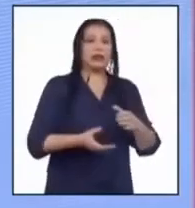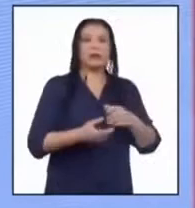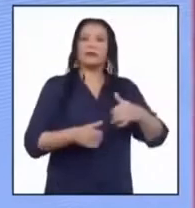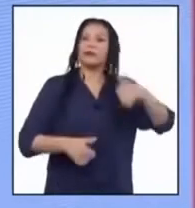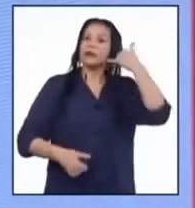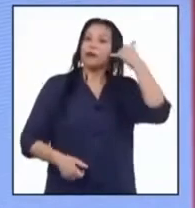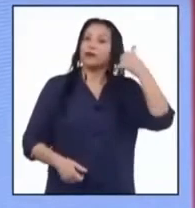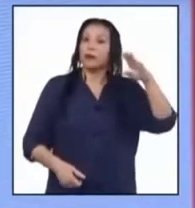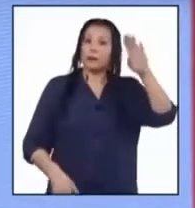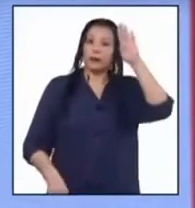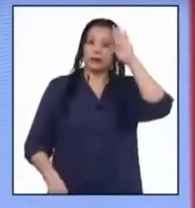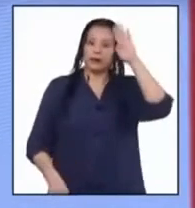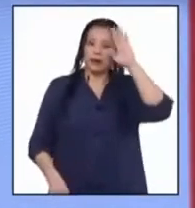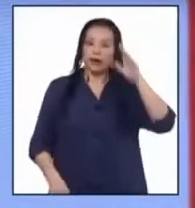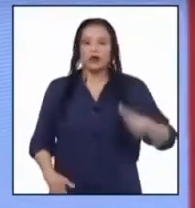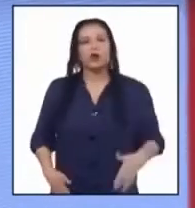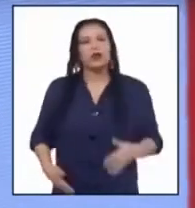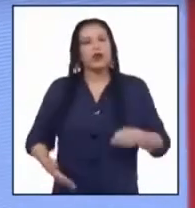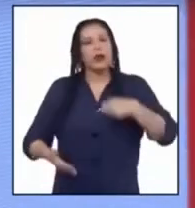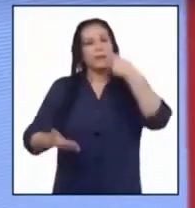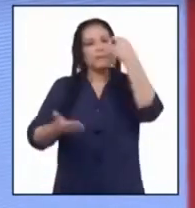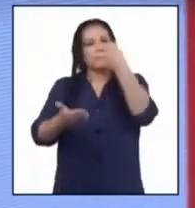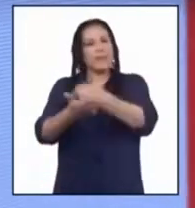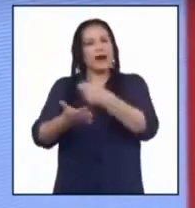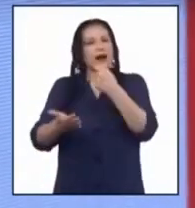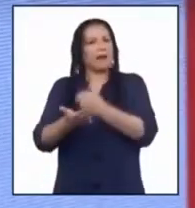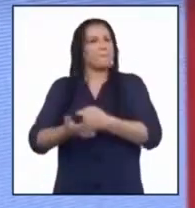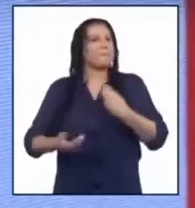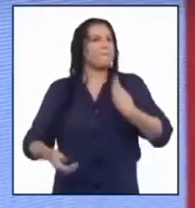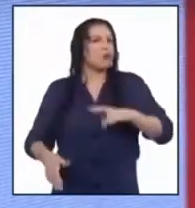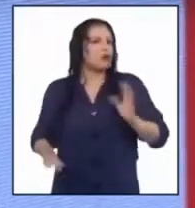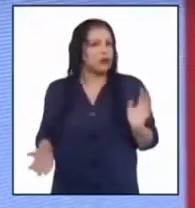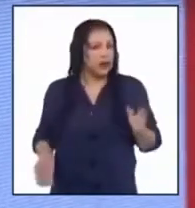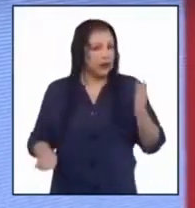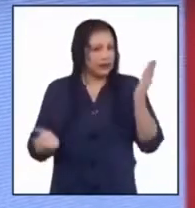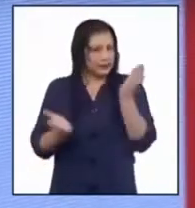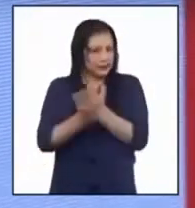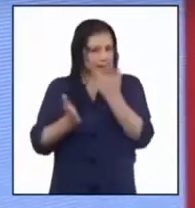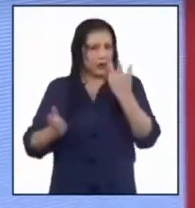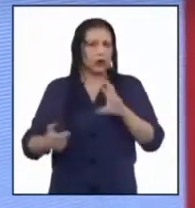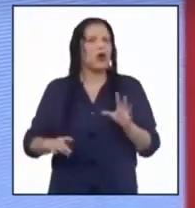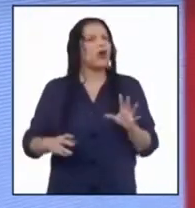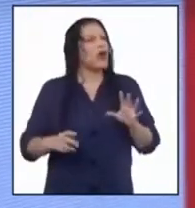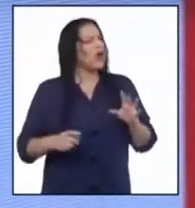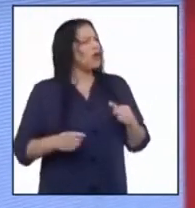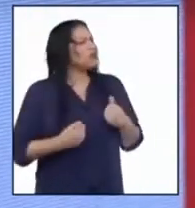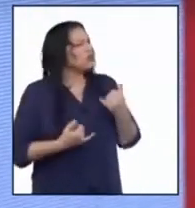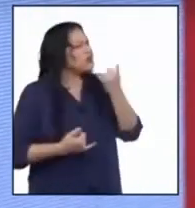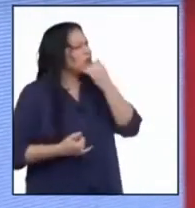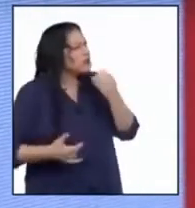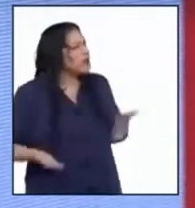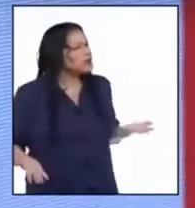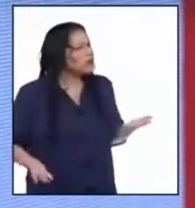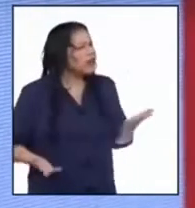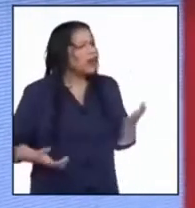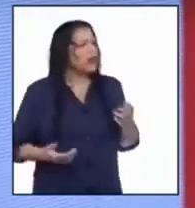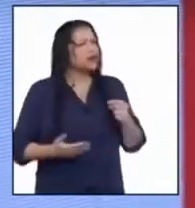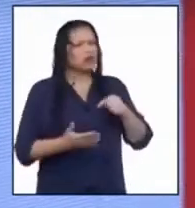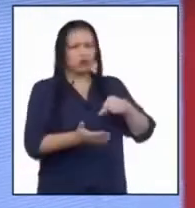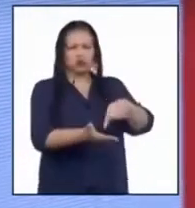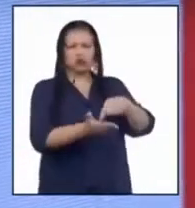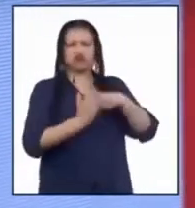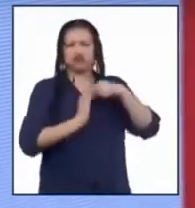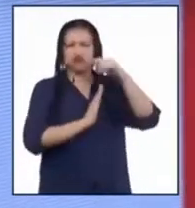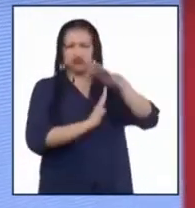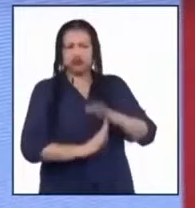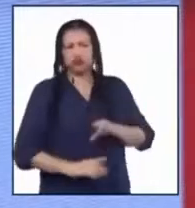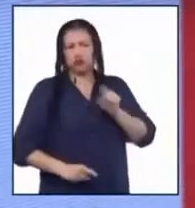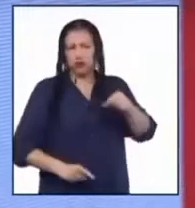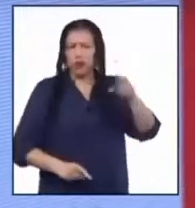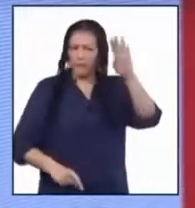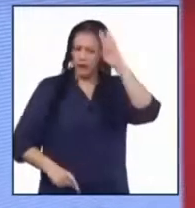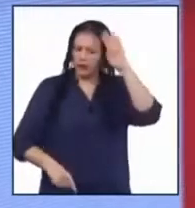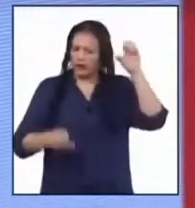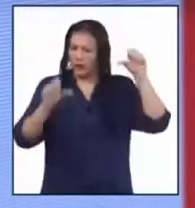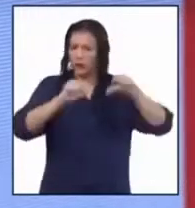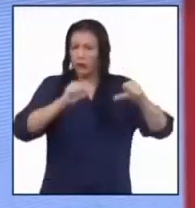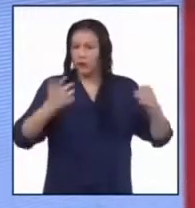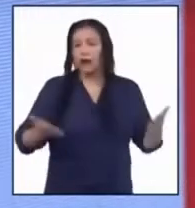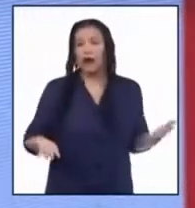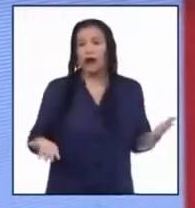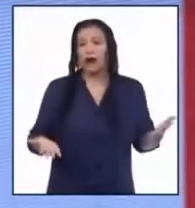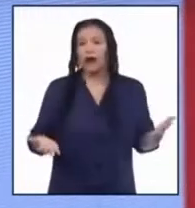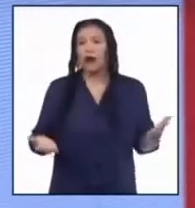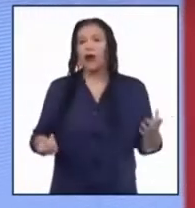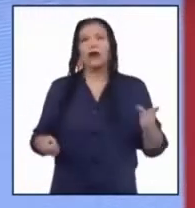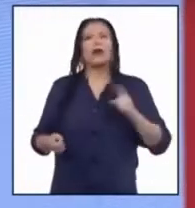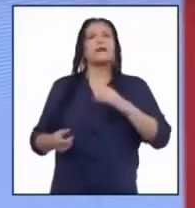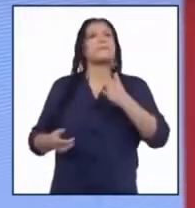una multa a la familia. Lucho y casi toda su familia se defienden argumentando que es un abuso lo que están haciendo,